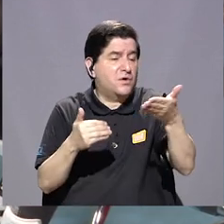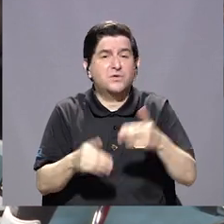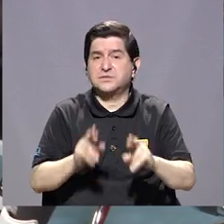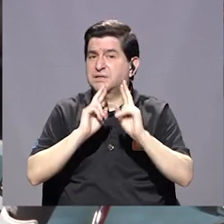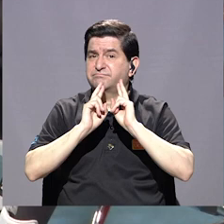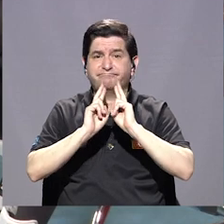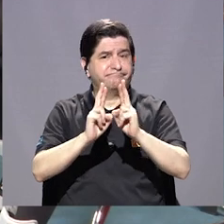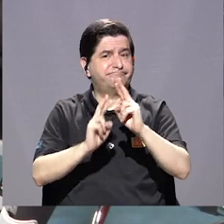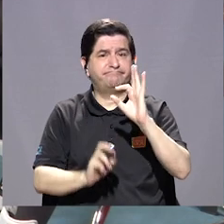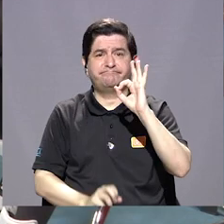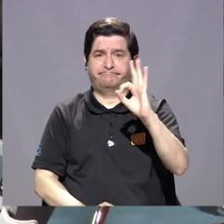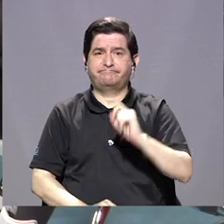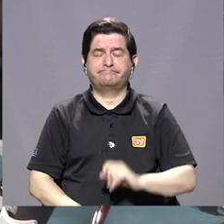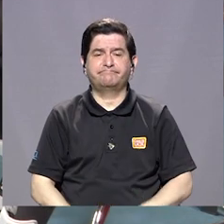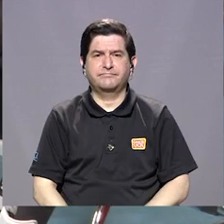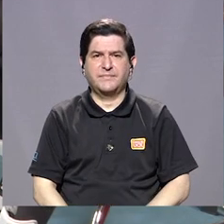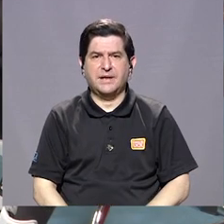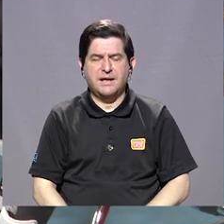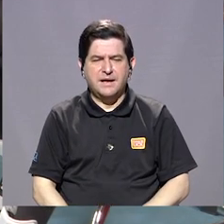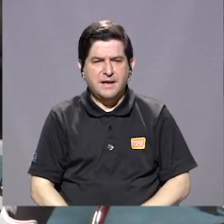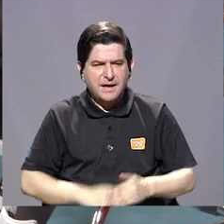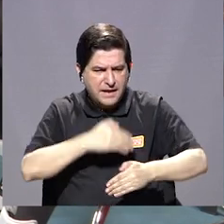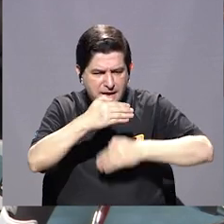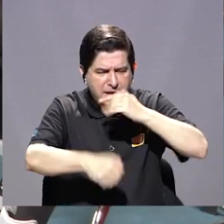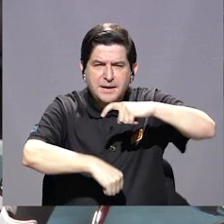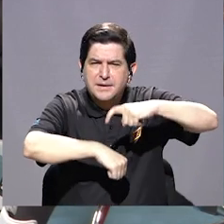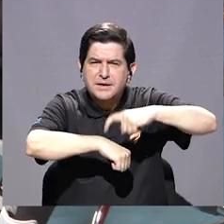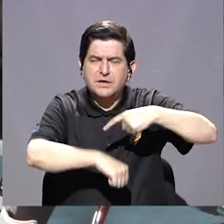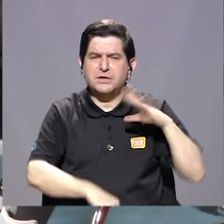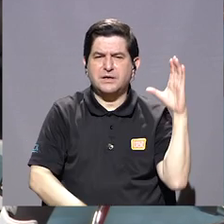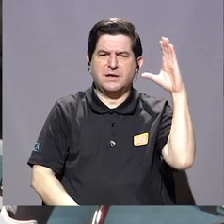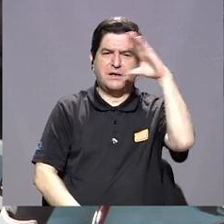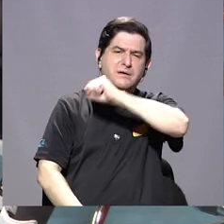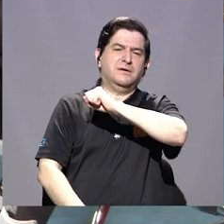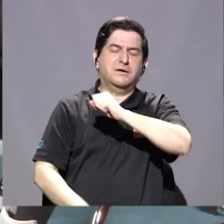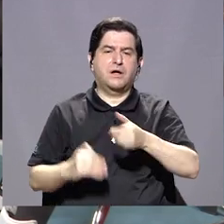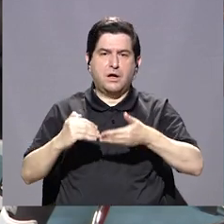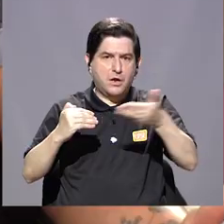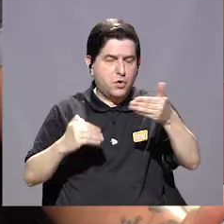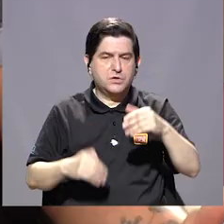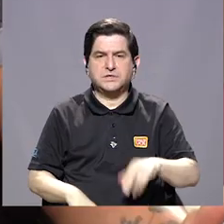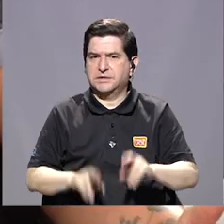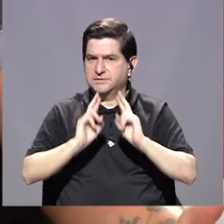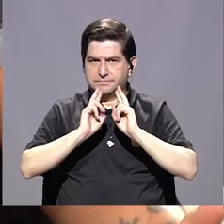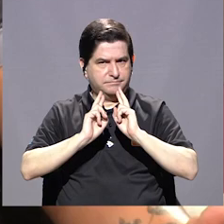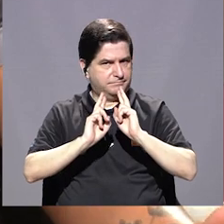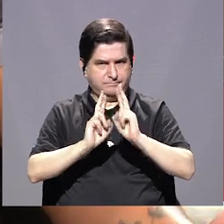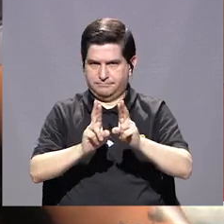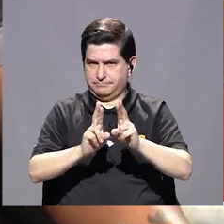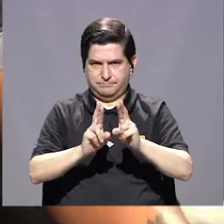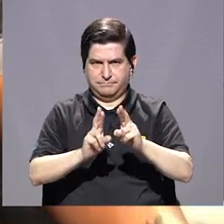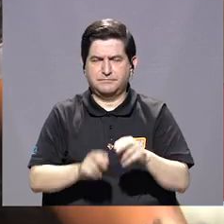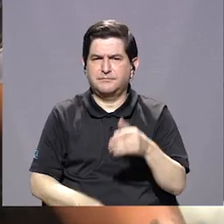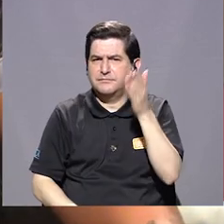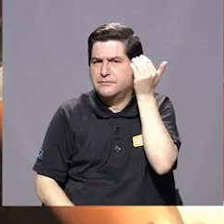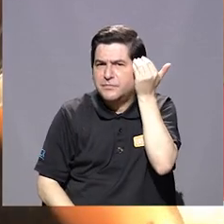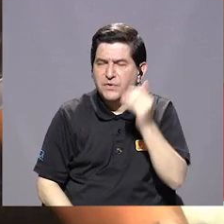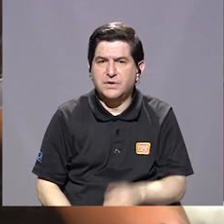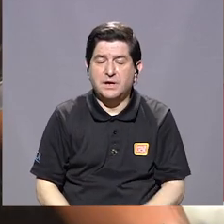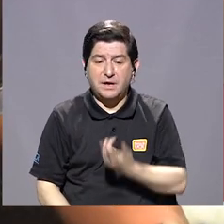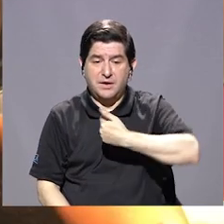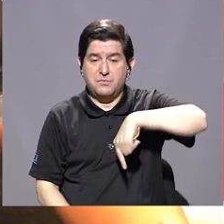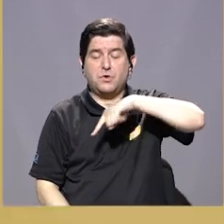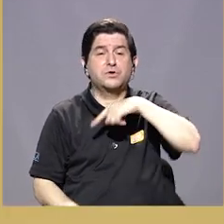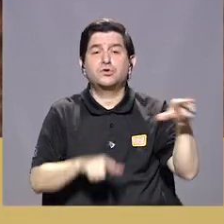salen. Y creo que con el tiempo he llegado a entender que las cosas no salen porque no